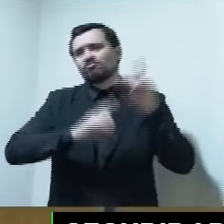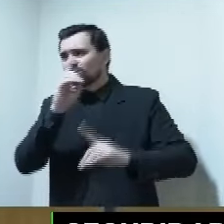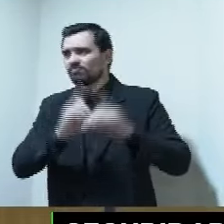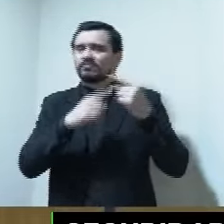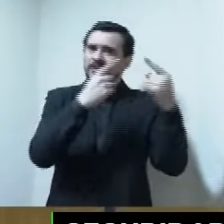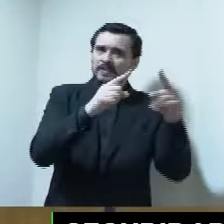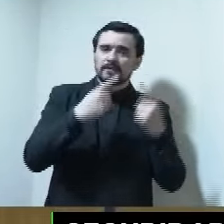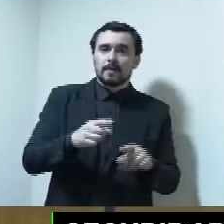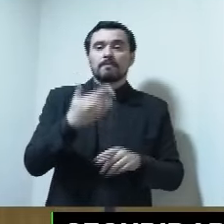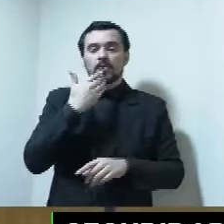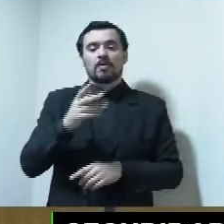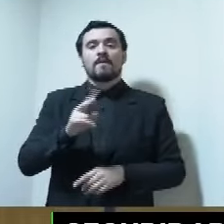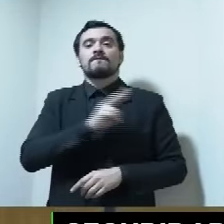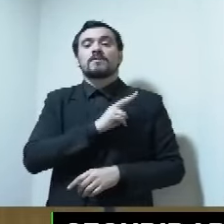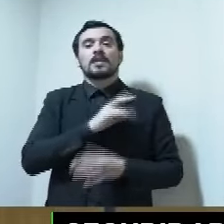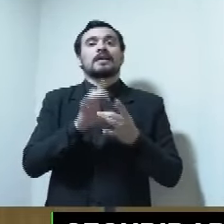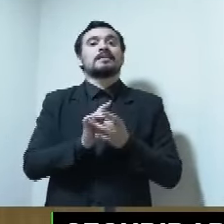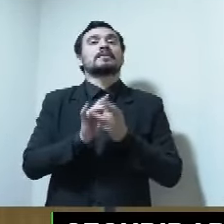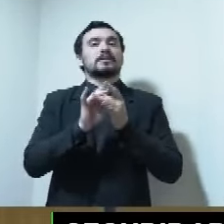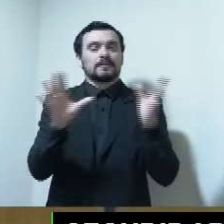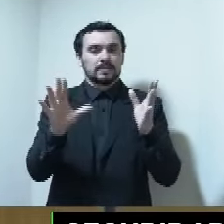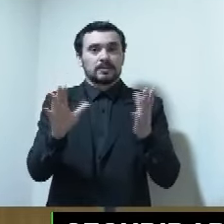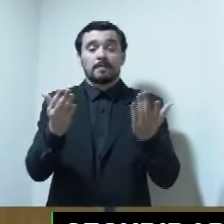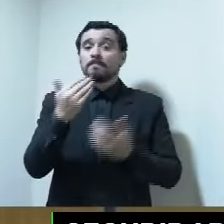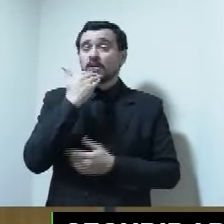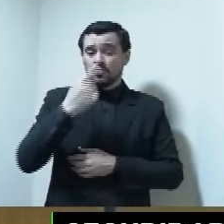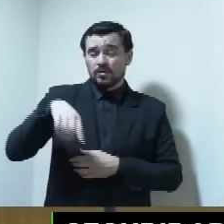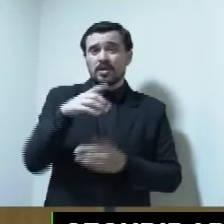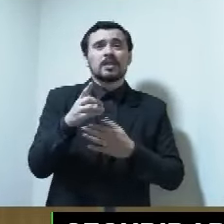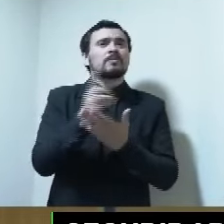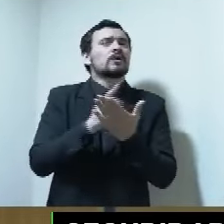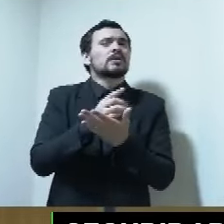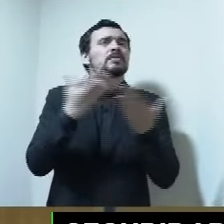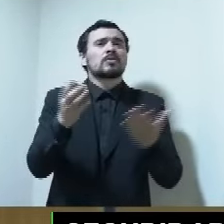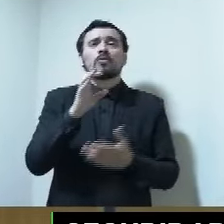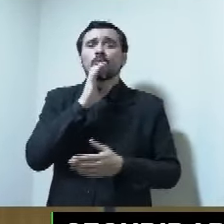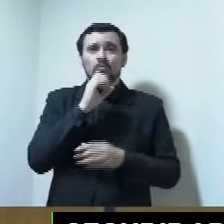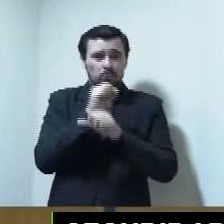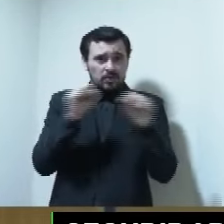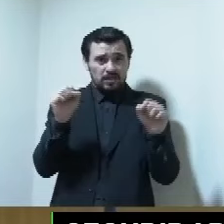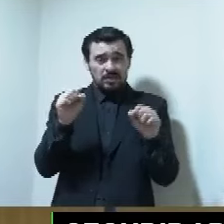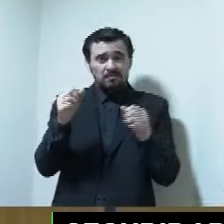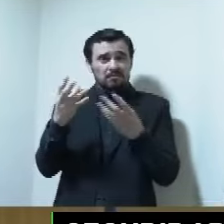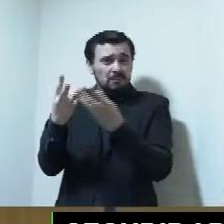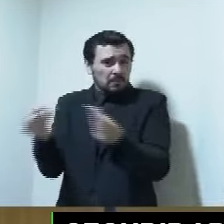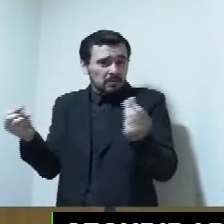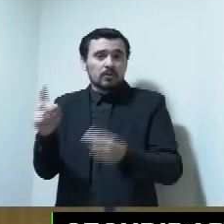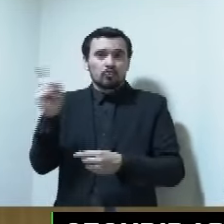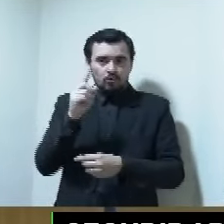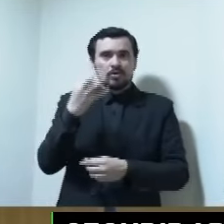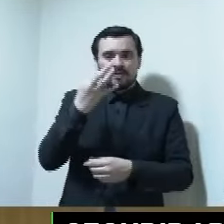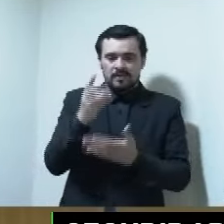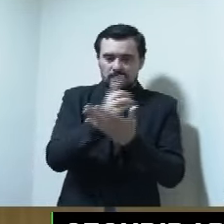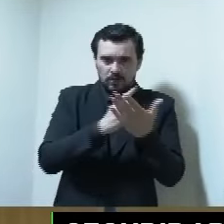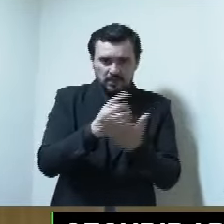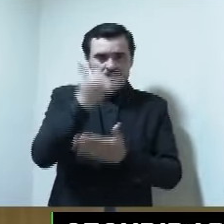pero unidos en una vida de libertad. Pero esa democracia no puede ser vacía, debe ser una democracia con contenido y